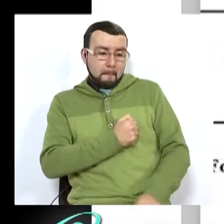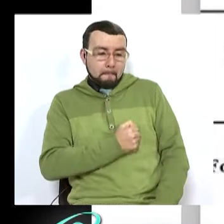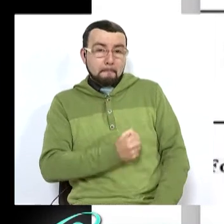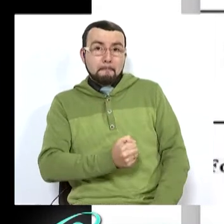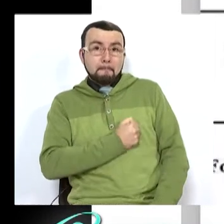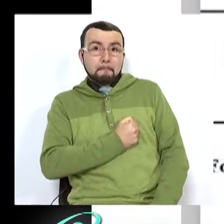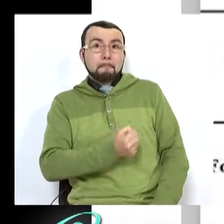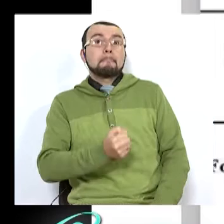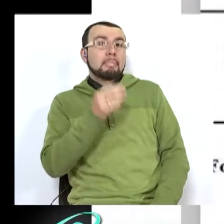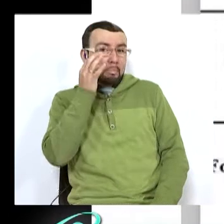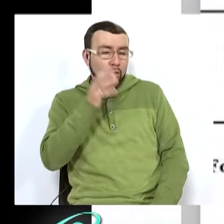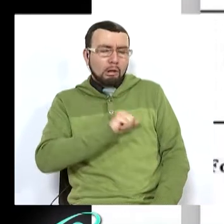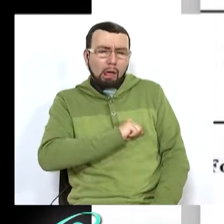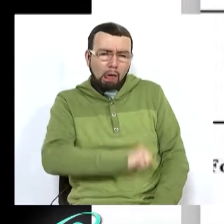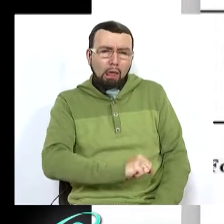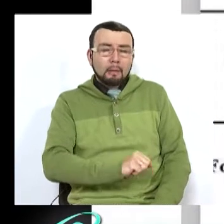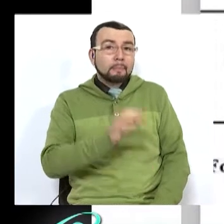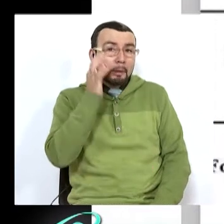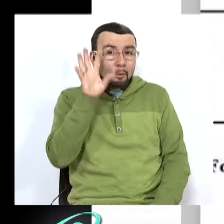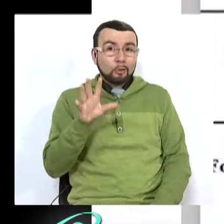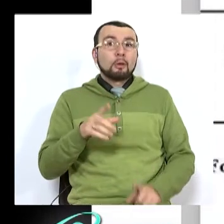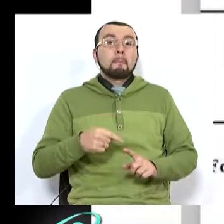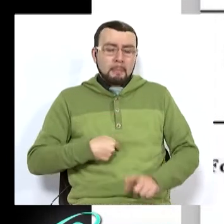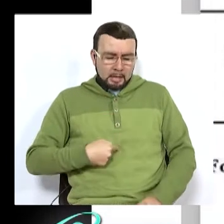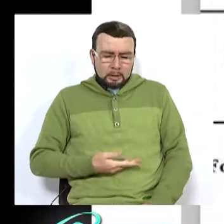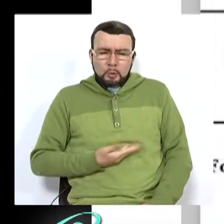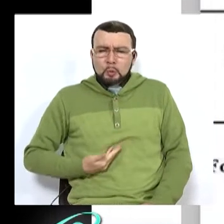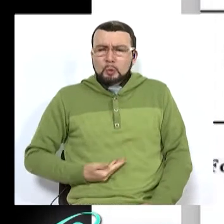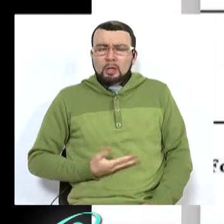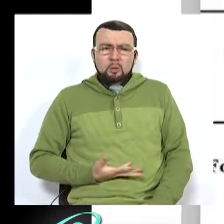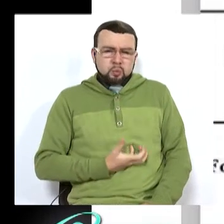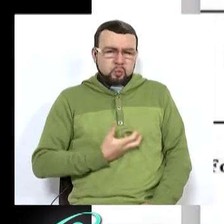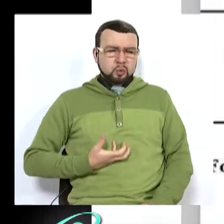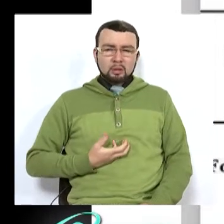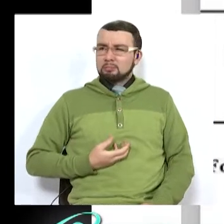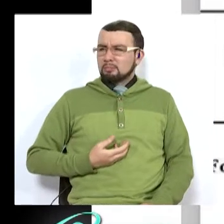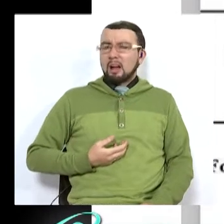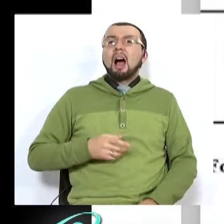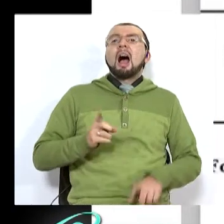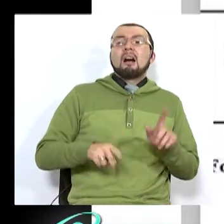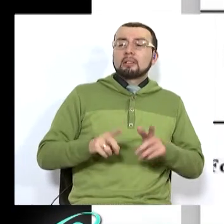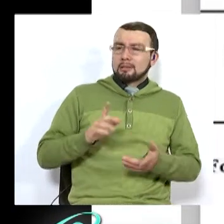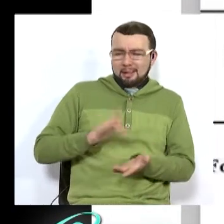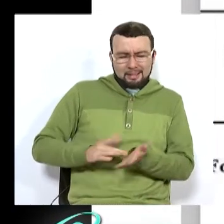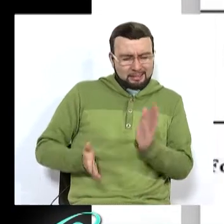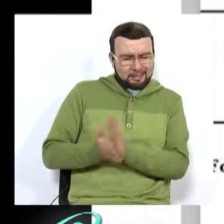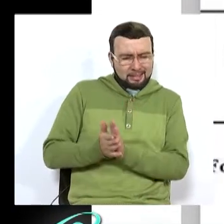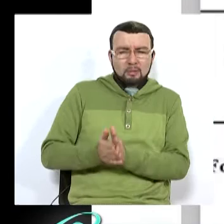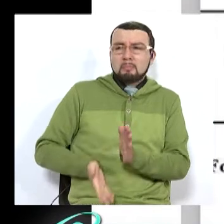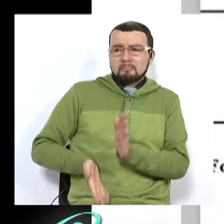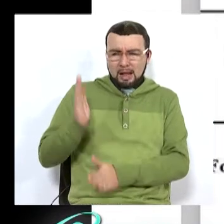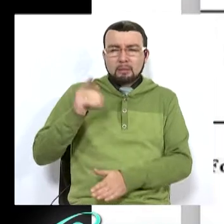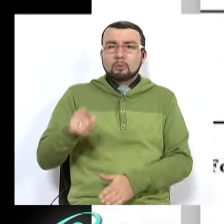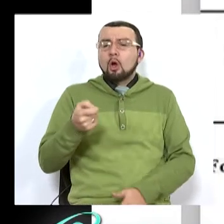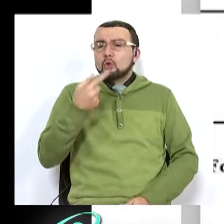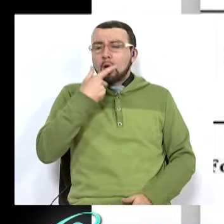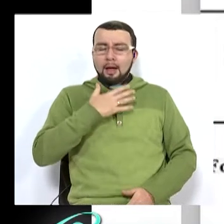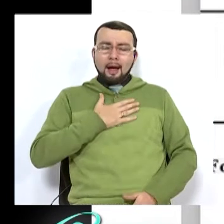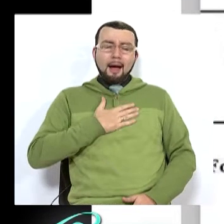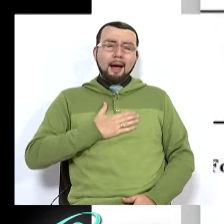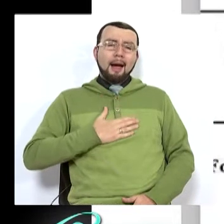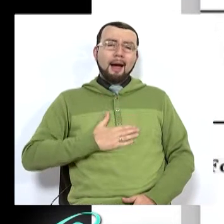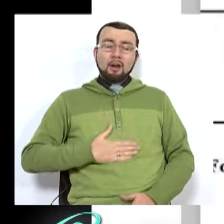corazón, descarte un infarto. Y a veces ve uno que los mandan para la casa con medicamentos con antiácidos, sígase tomando la